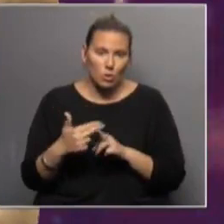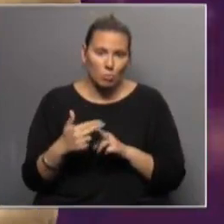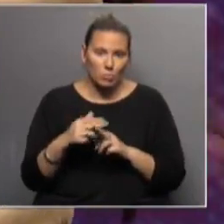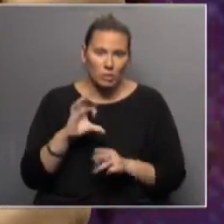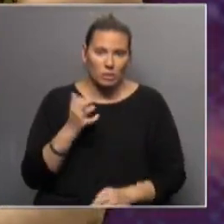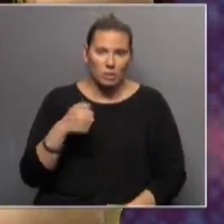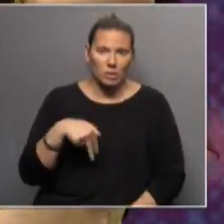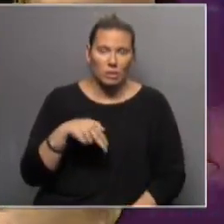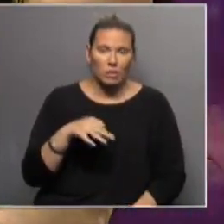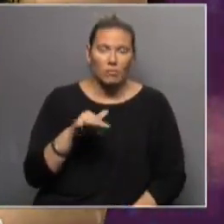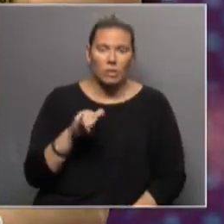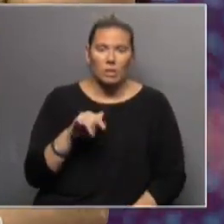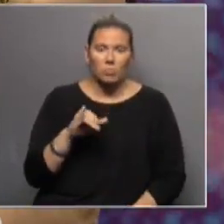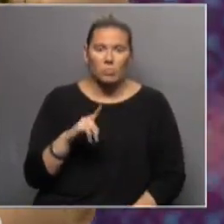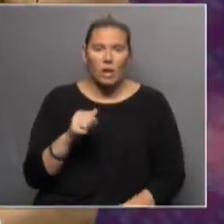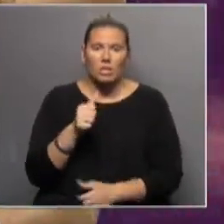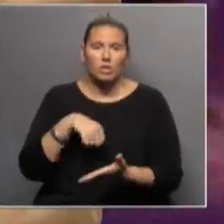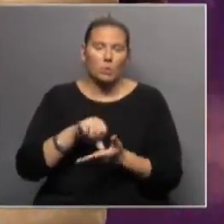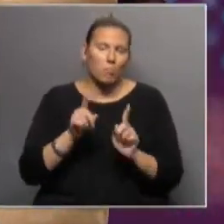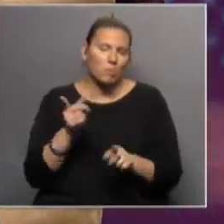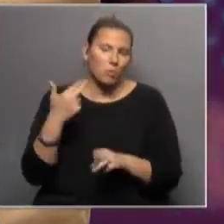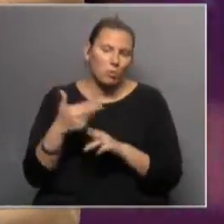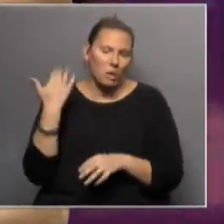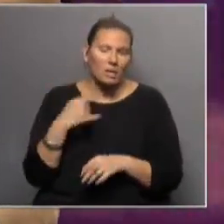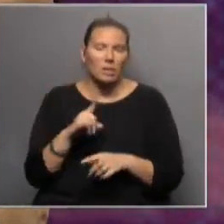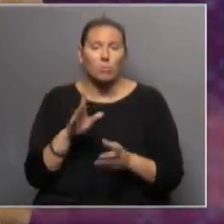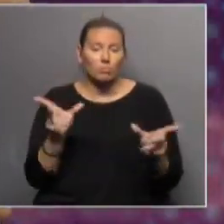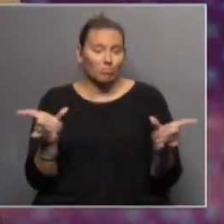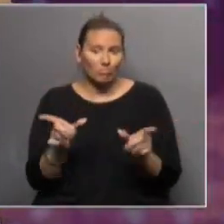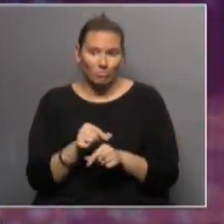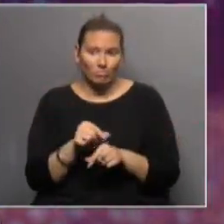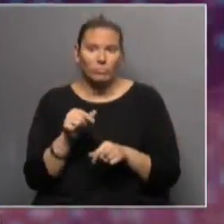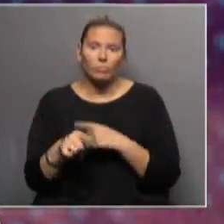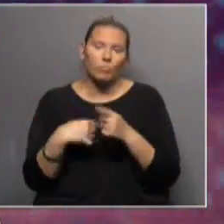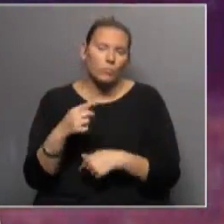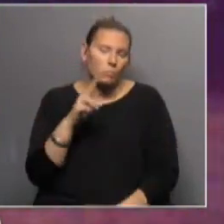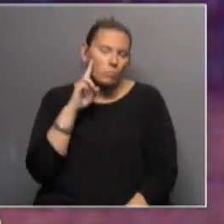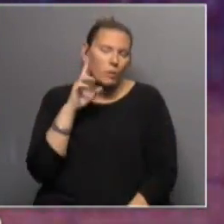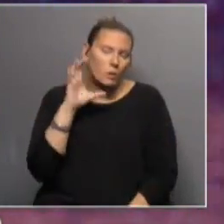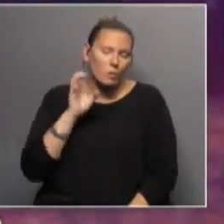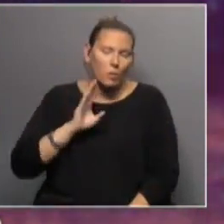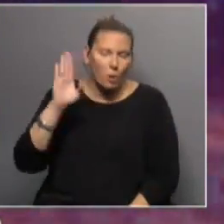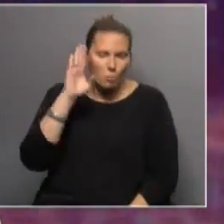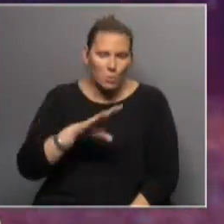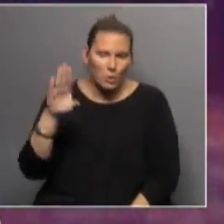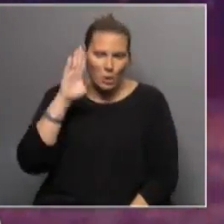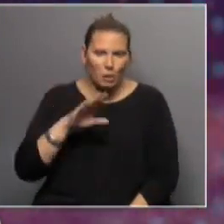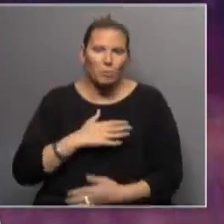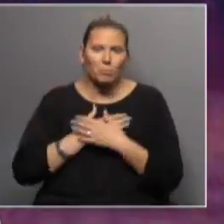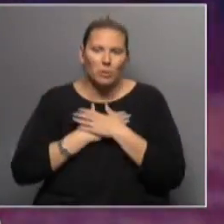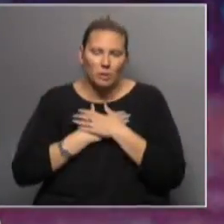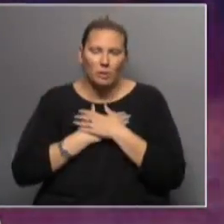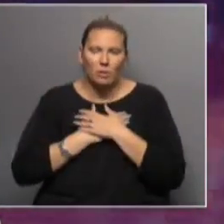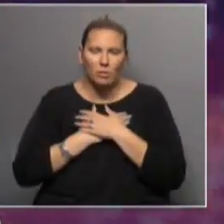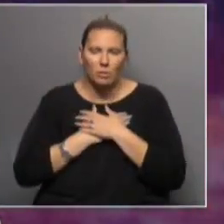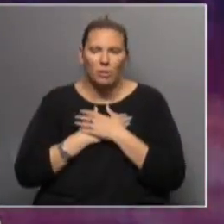nuestra ciudad hace muchas décadas. Bueno, nos estamos yendo, señor Jorge Temponi. Manda. Y bueno, seguimos recordando y homenajeando a nuestro querido